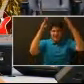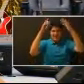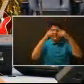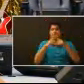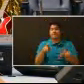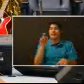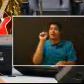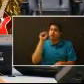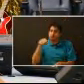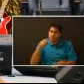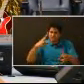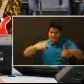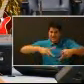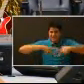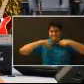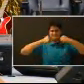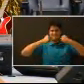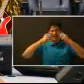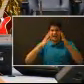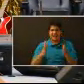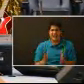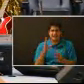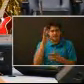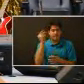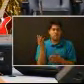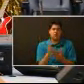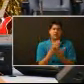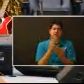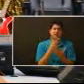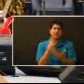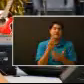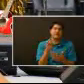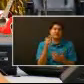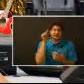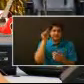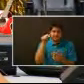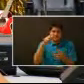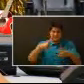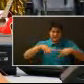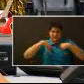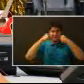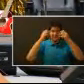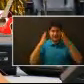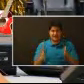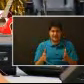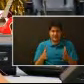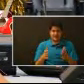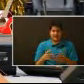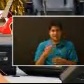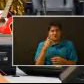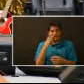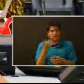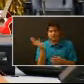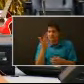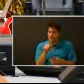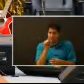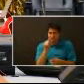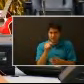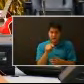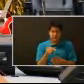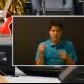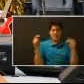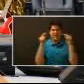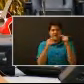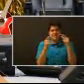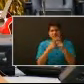un valiente, porque a David le dice, en la Biblia dicen que era un valiente. Vamos a ver un poquito más adelante esto. Y se